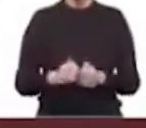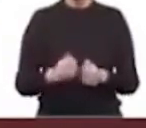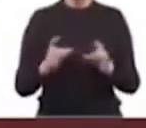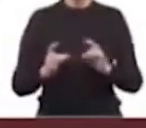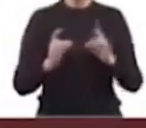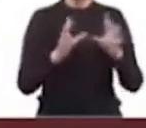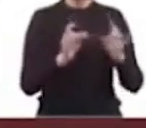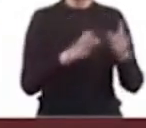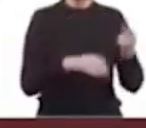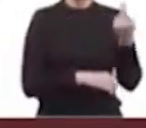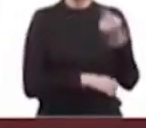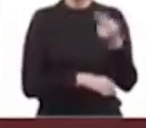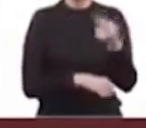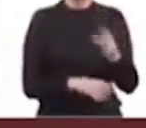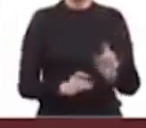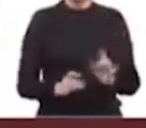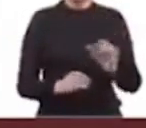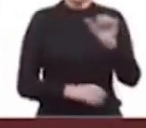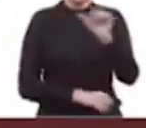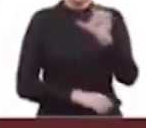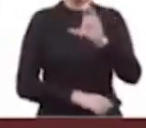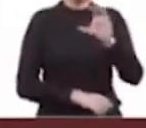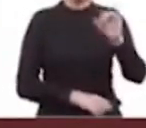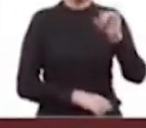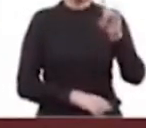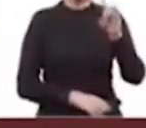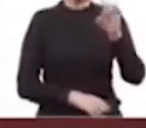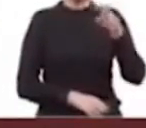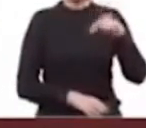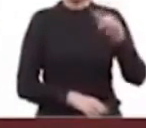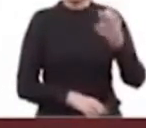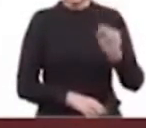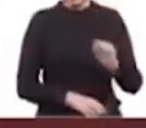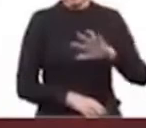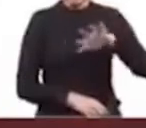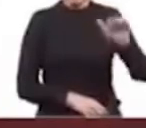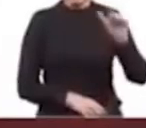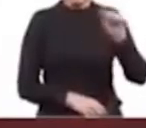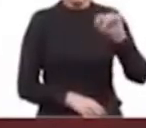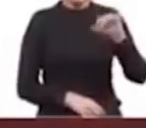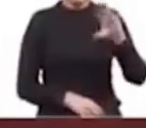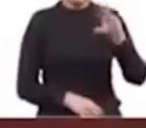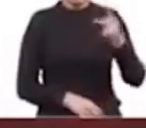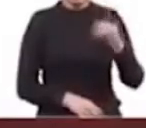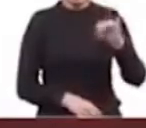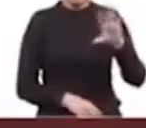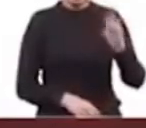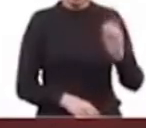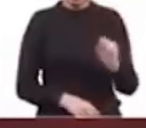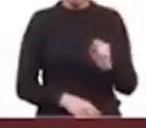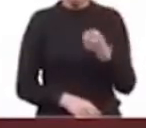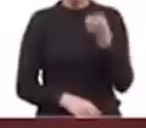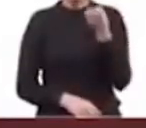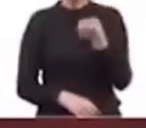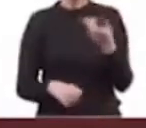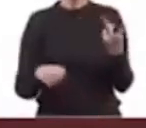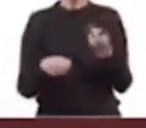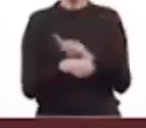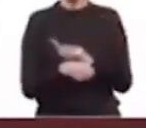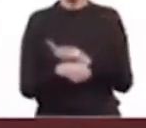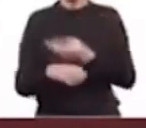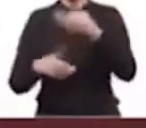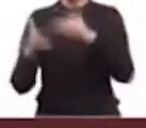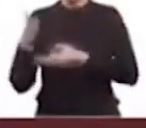de incidentes que llamamos atípicos o intencionales, y que pues no tienen que ver nada con